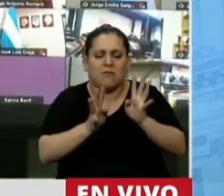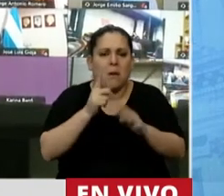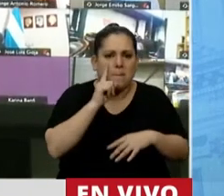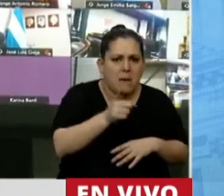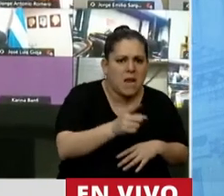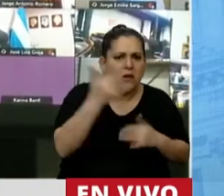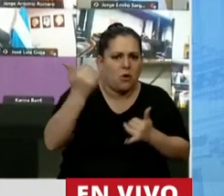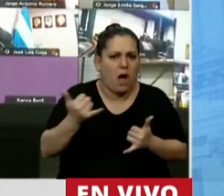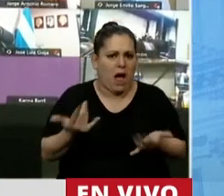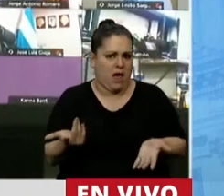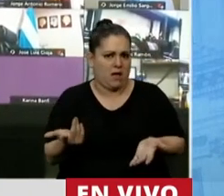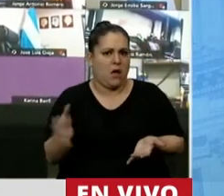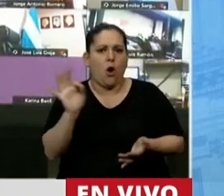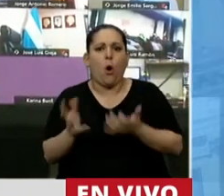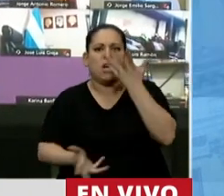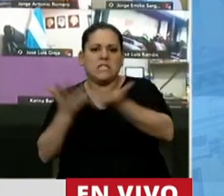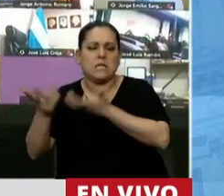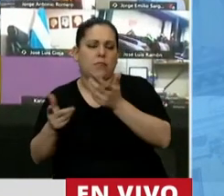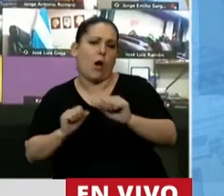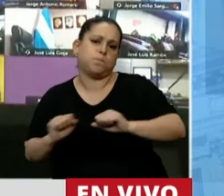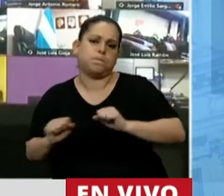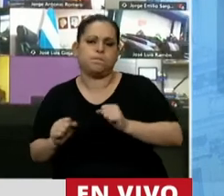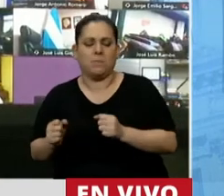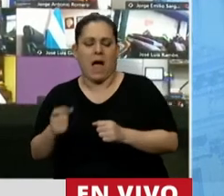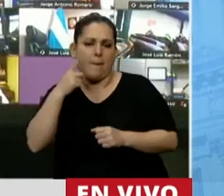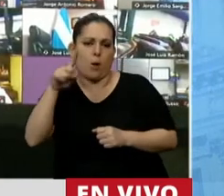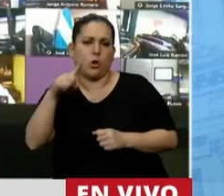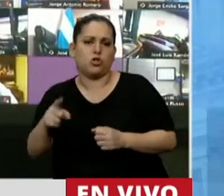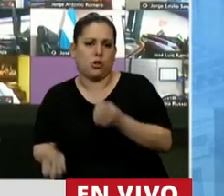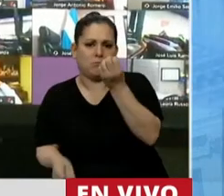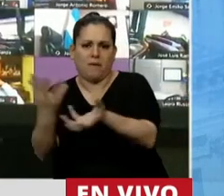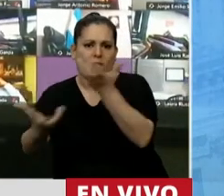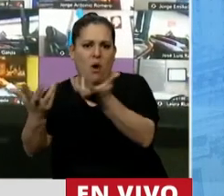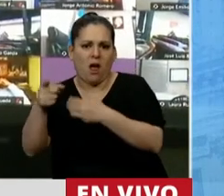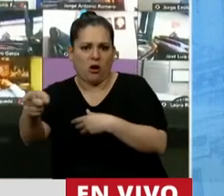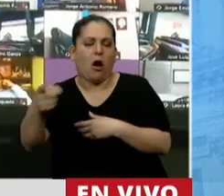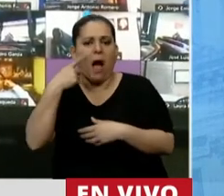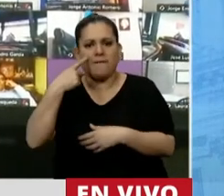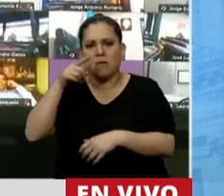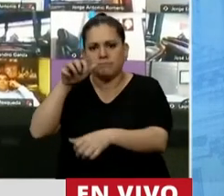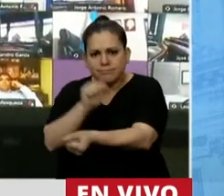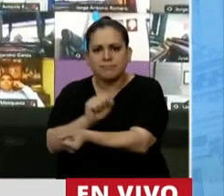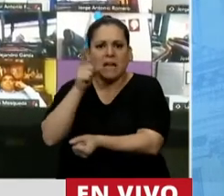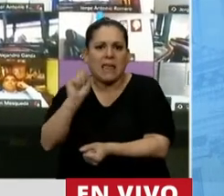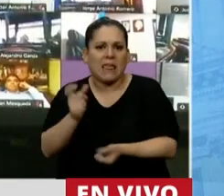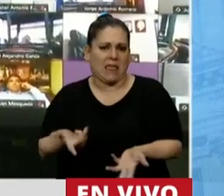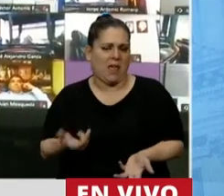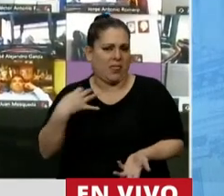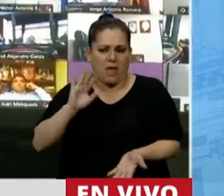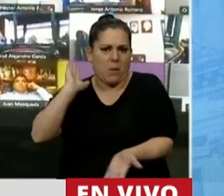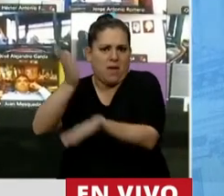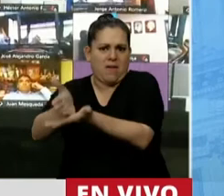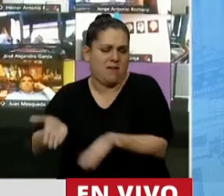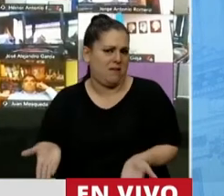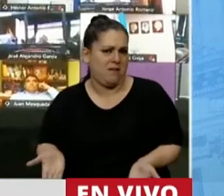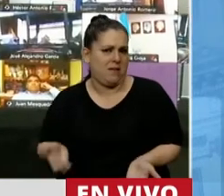patrimonio genético, con los incendios provocados que nos llegan a ser la figura de estragos, con todos aquellos tipos penales que hoy no existen y que por eso